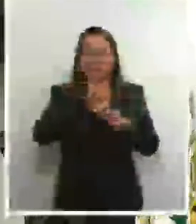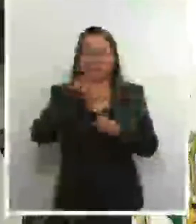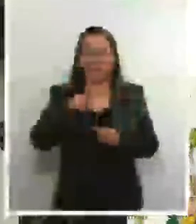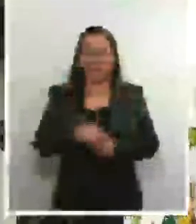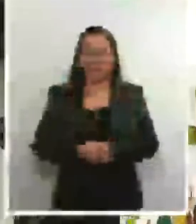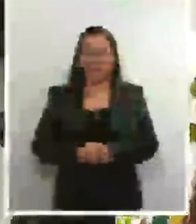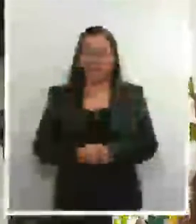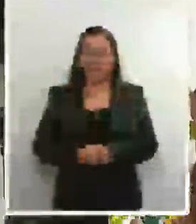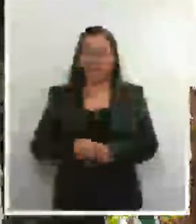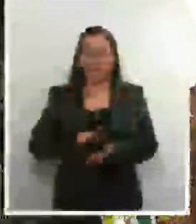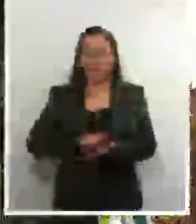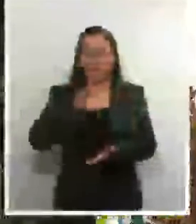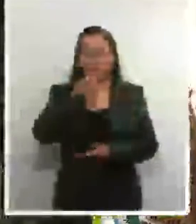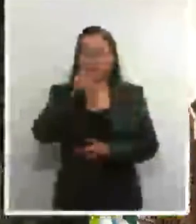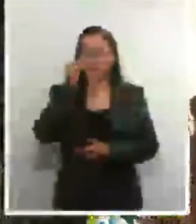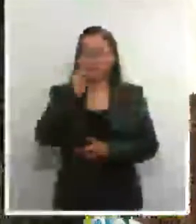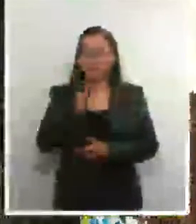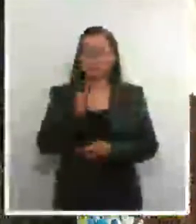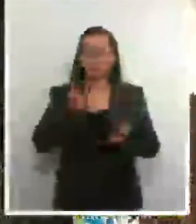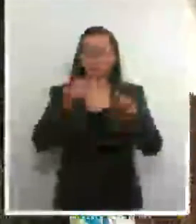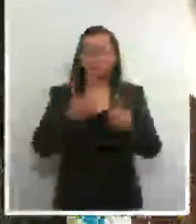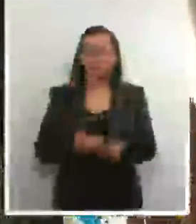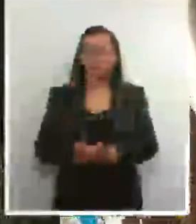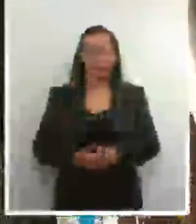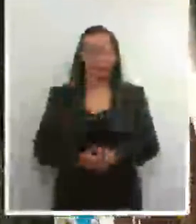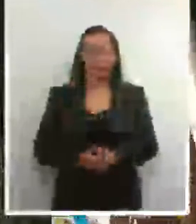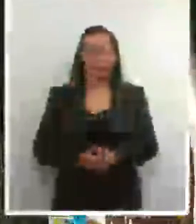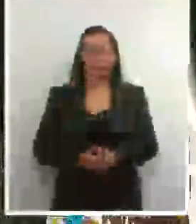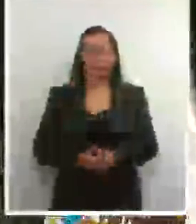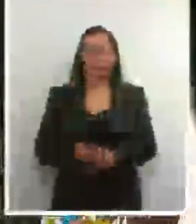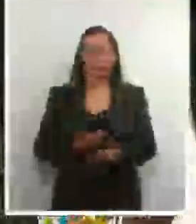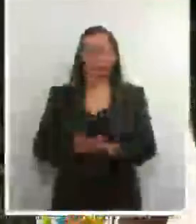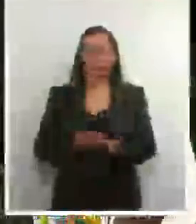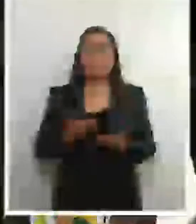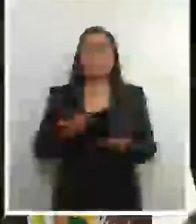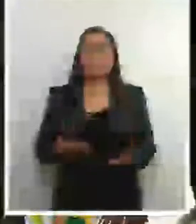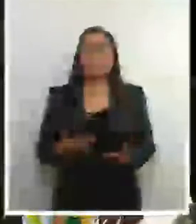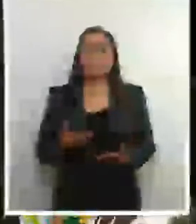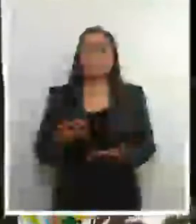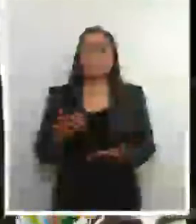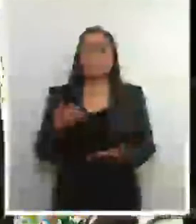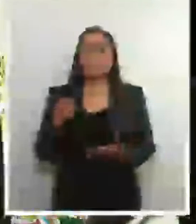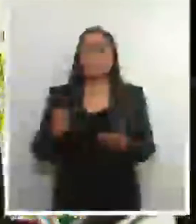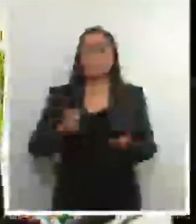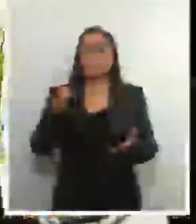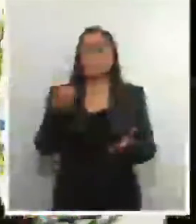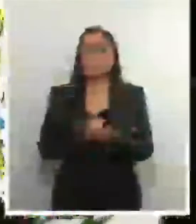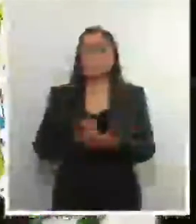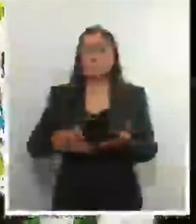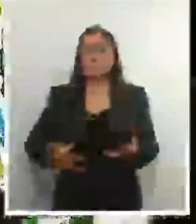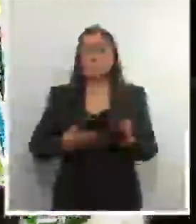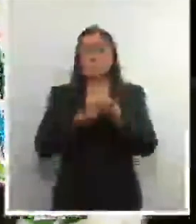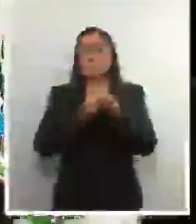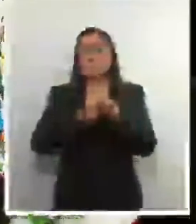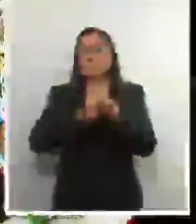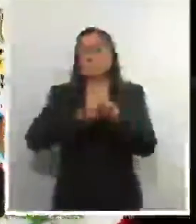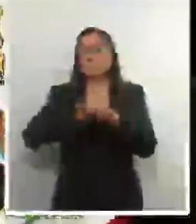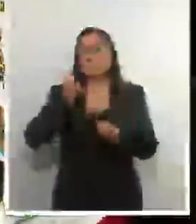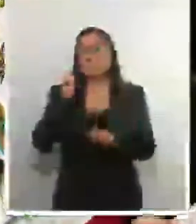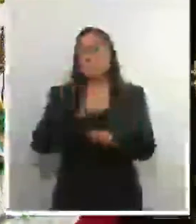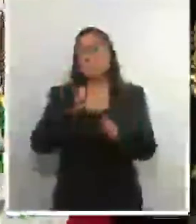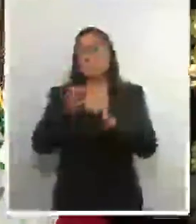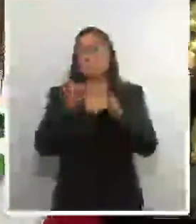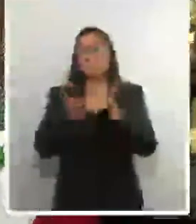contra. Tiene mayoría calificada. En consecuencia, queda aprobado en lo general y en lo particular